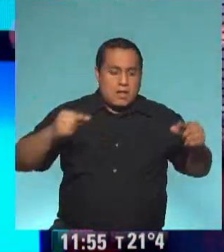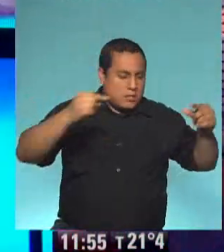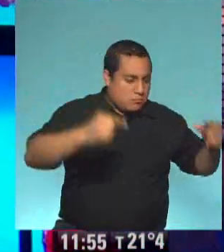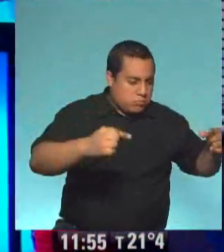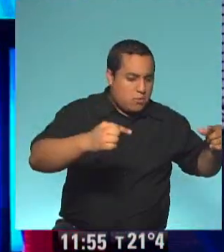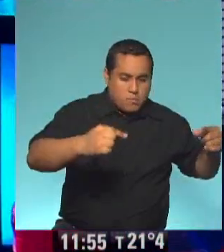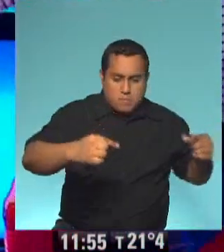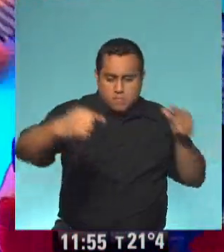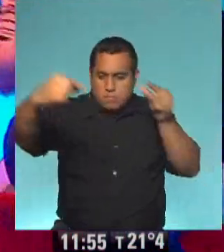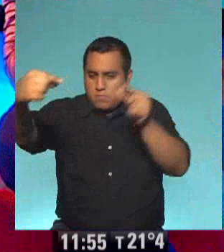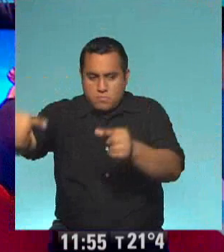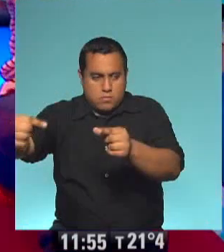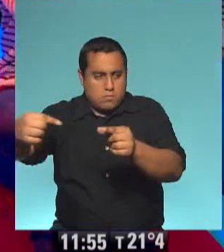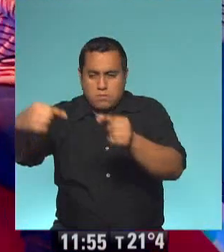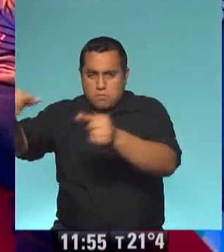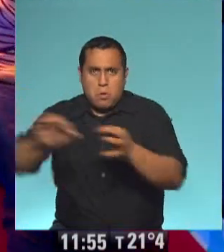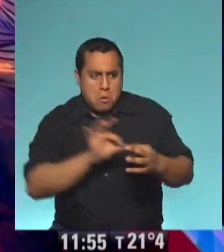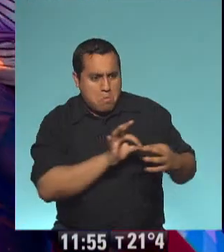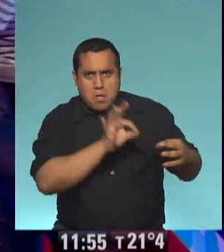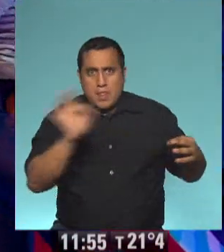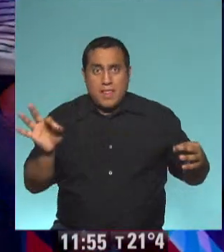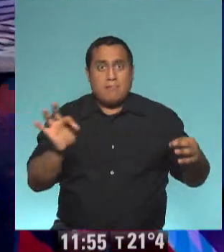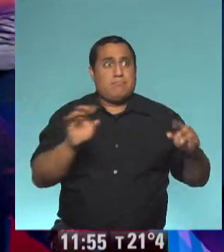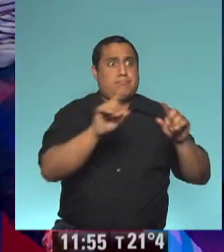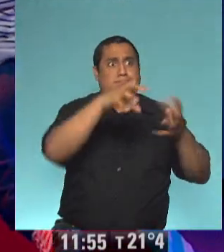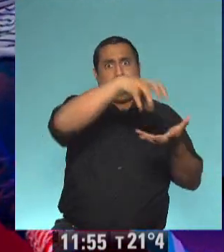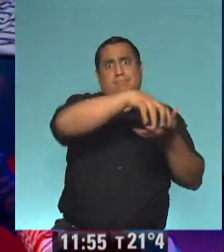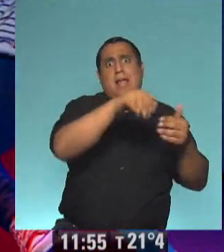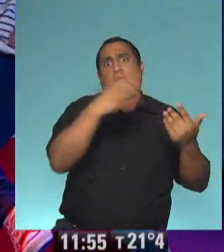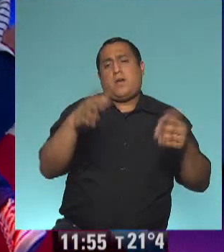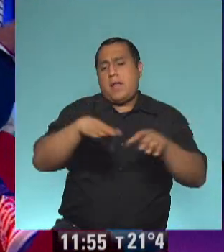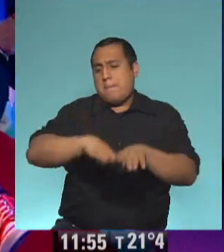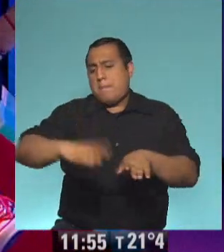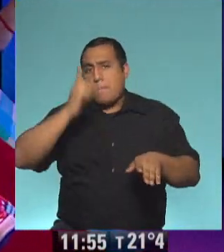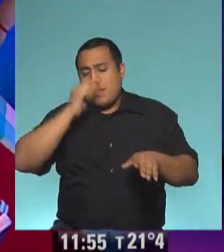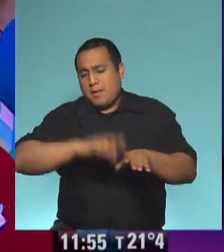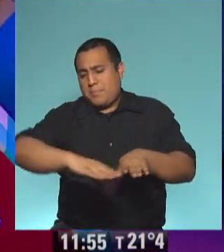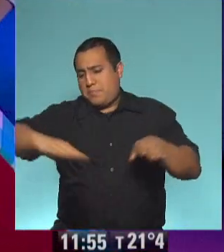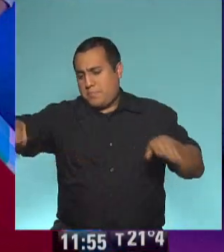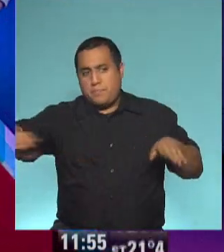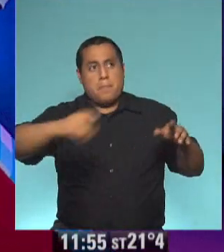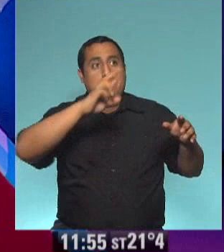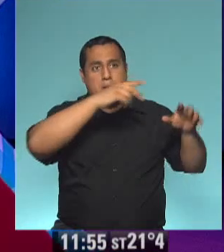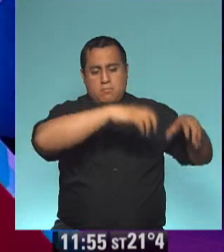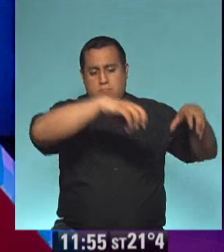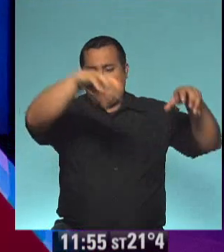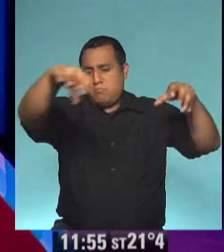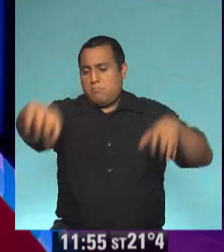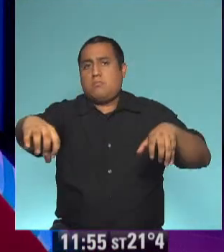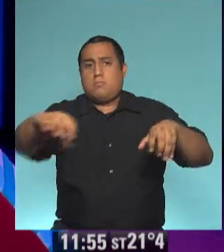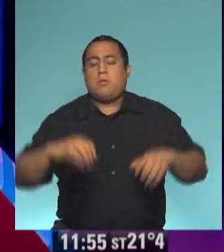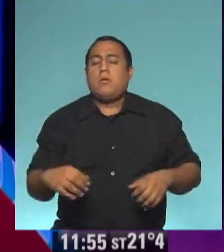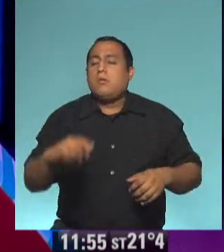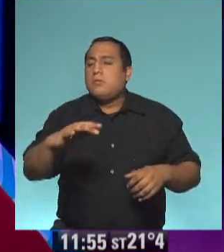Pero también una regla. Estaba fuera del local, sobre un tablón tendido sobre dos caballetes en la mitad de la vereda. Despedía